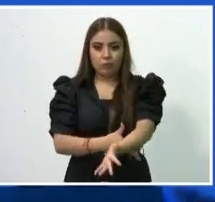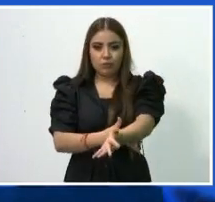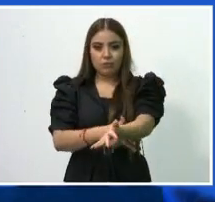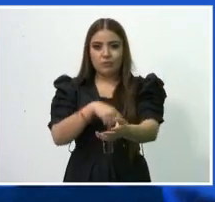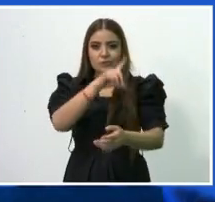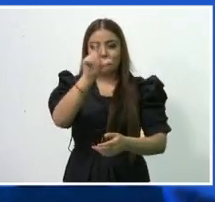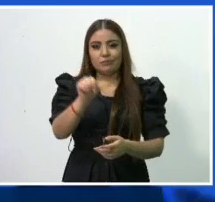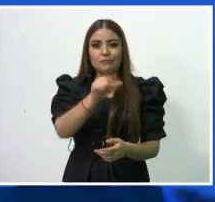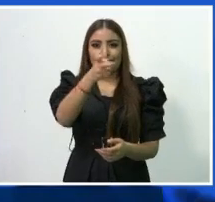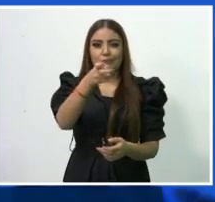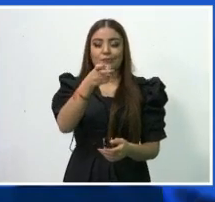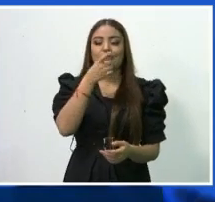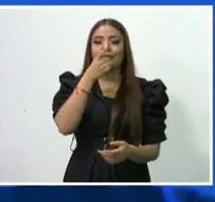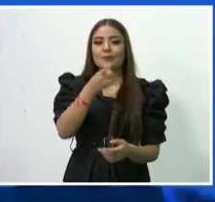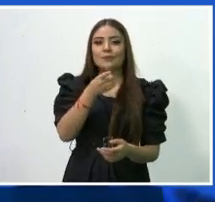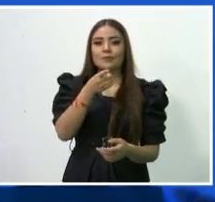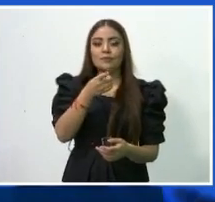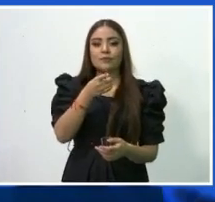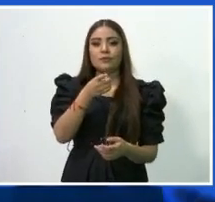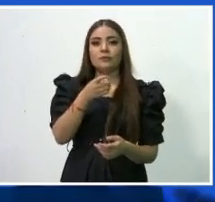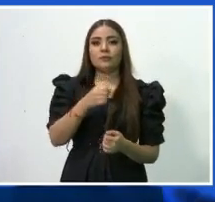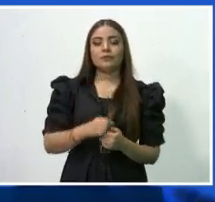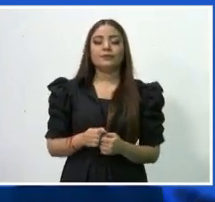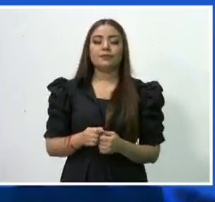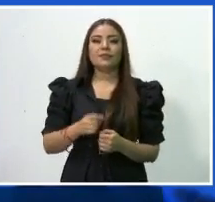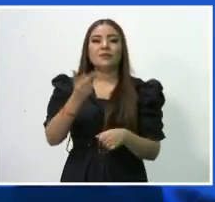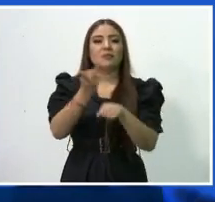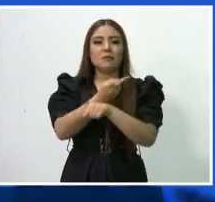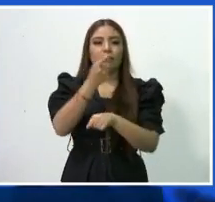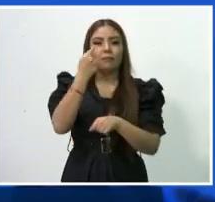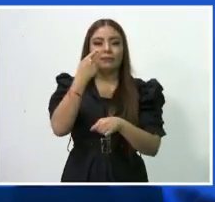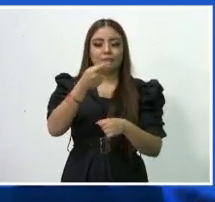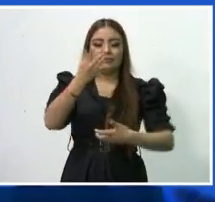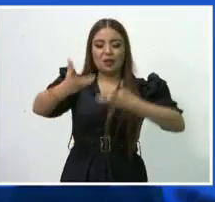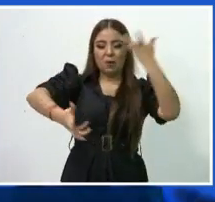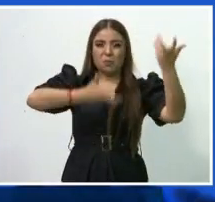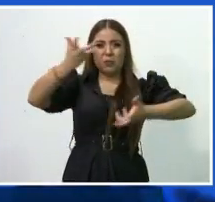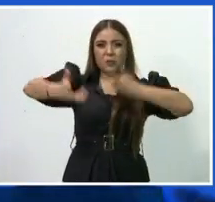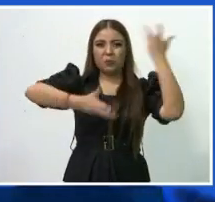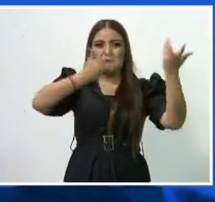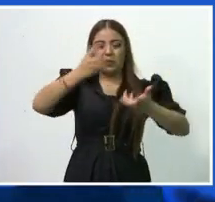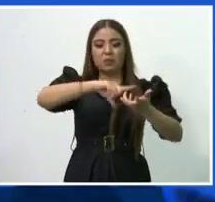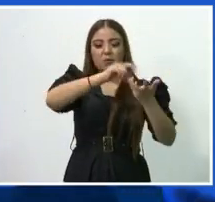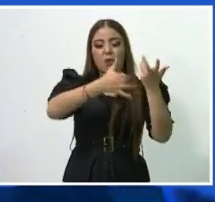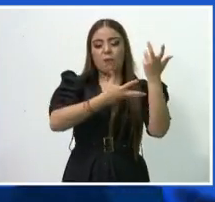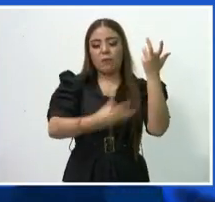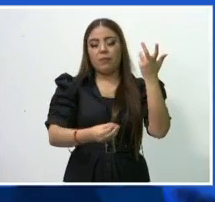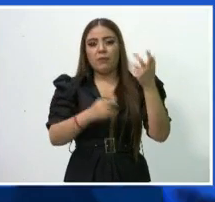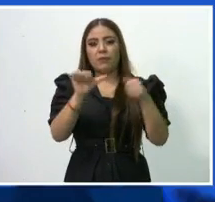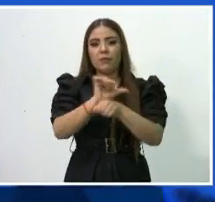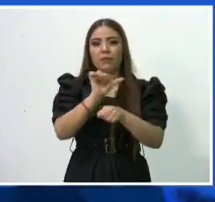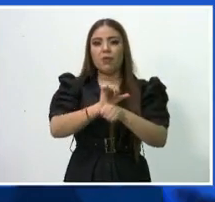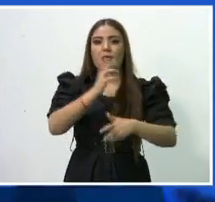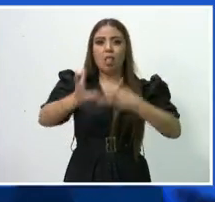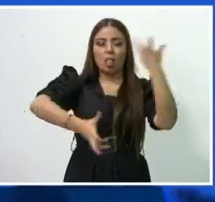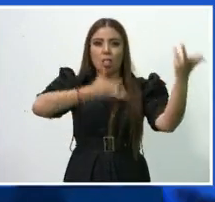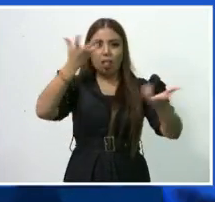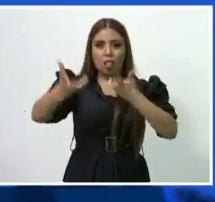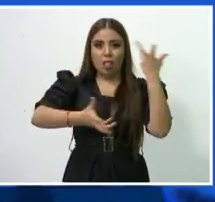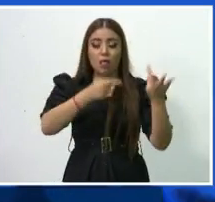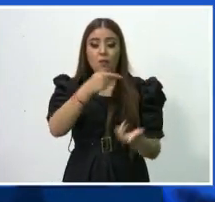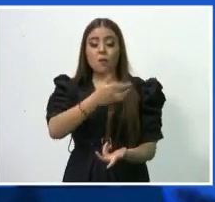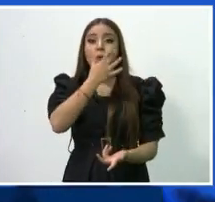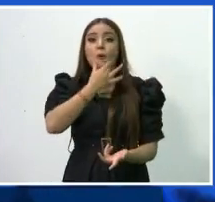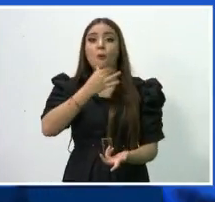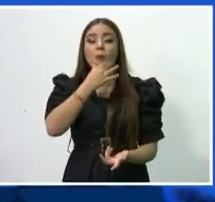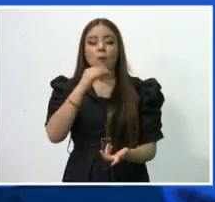eso genera que incendie el vehículo en la camioneta y el señor al encontrarse dentro del